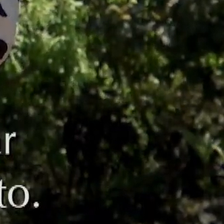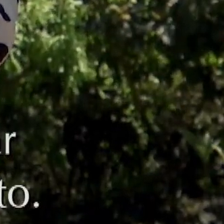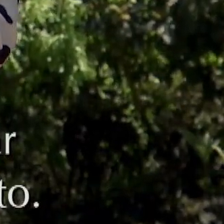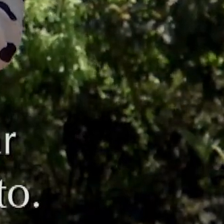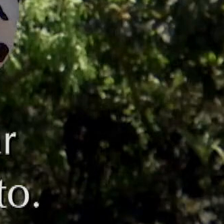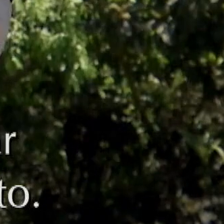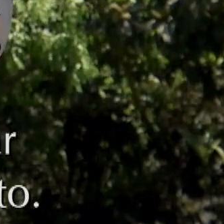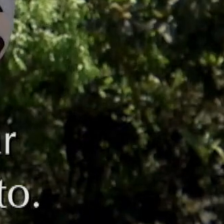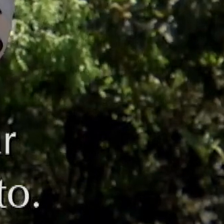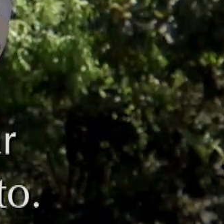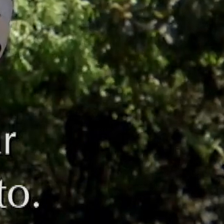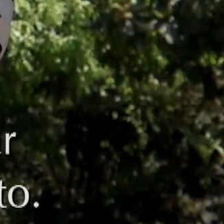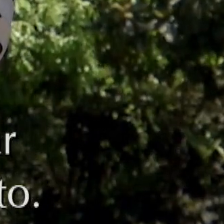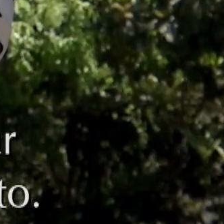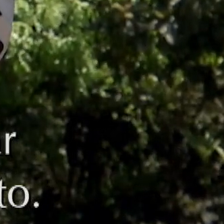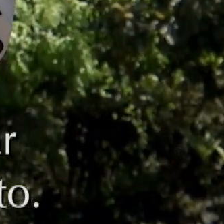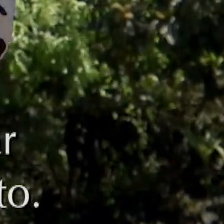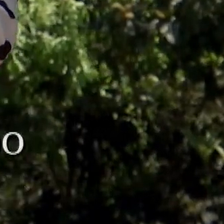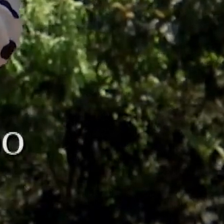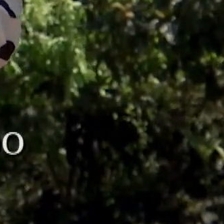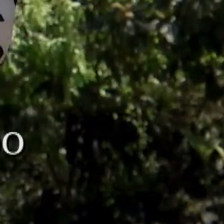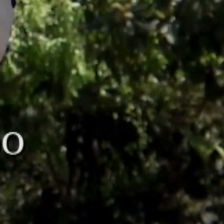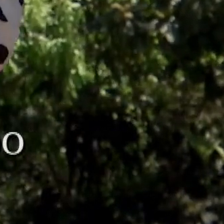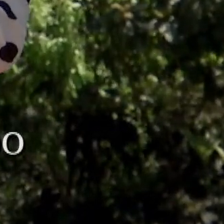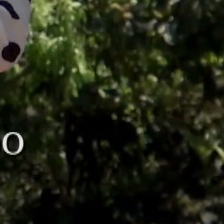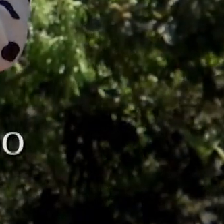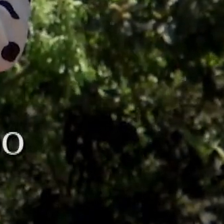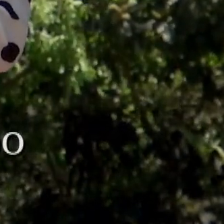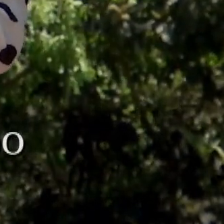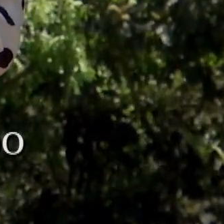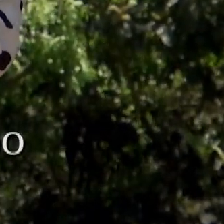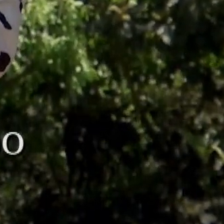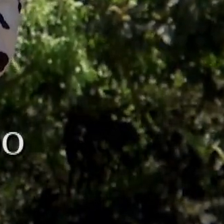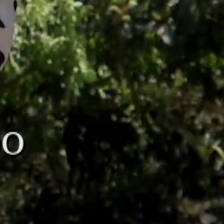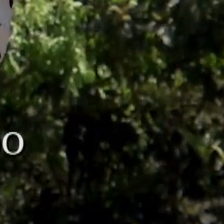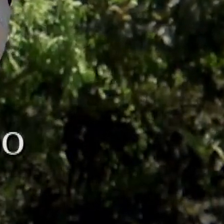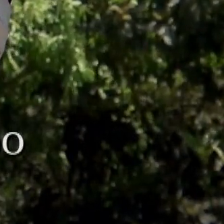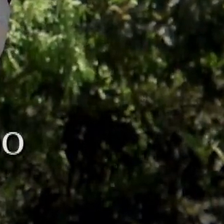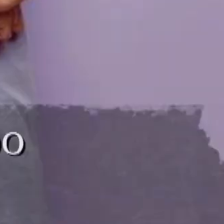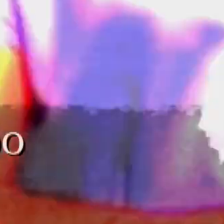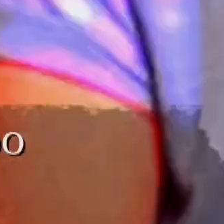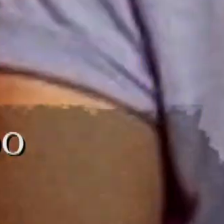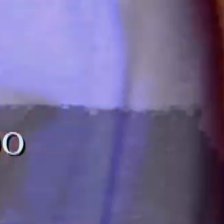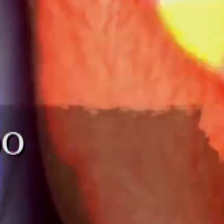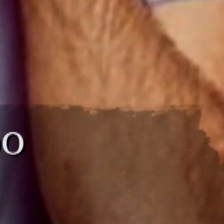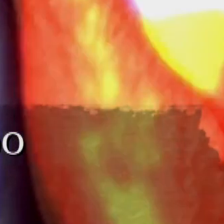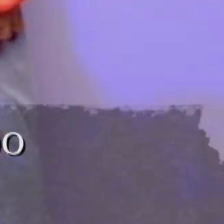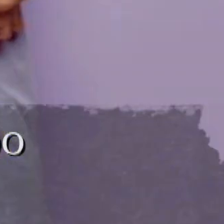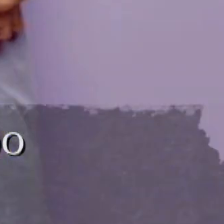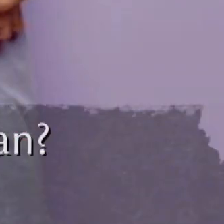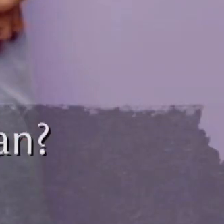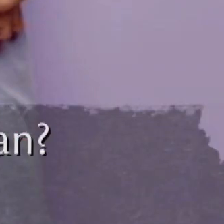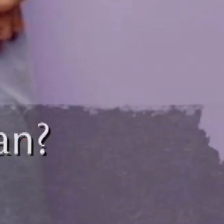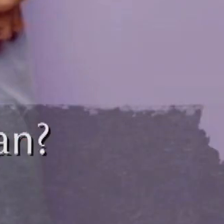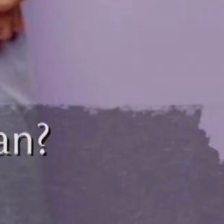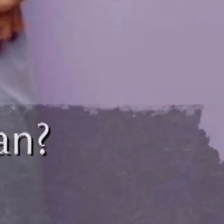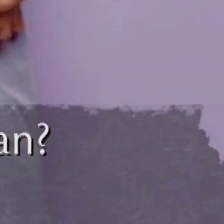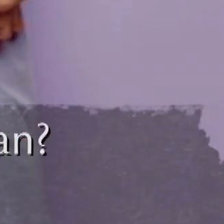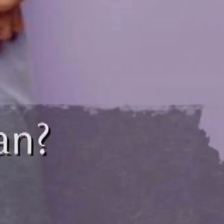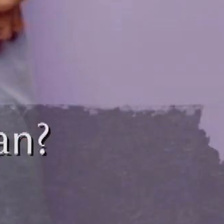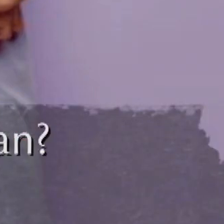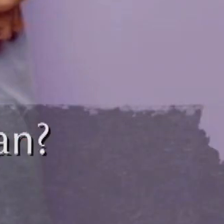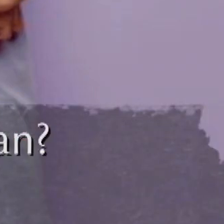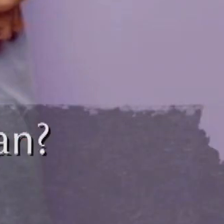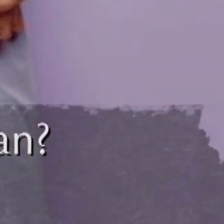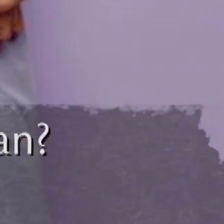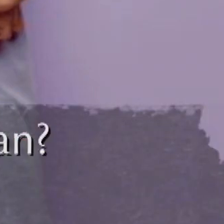respuesta, evitando un sí inmediato. ¿Puedo y quiero hacerlo? ¿Tengo tiempo para ello o hay otras prioridades? ¿Estoy de